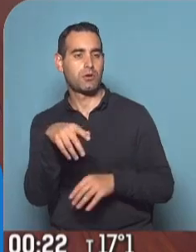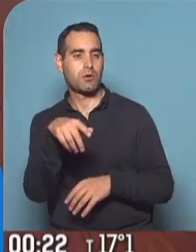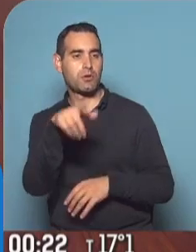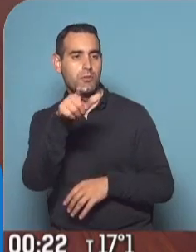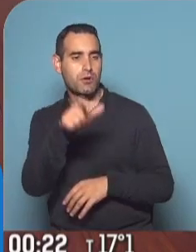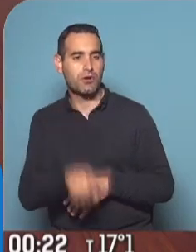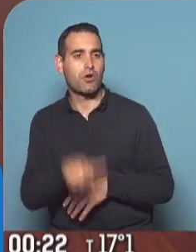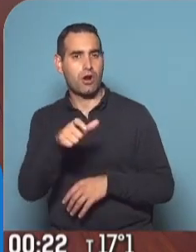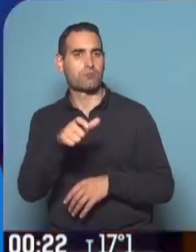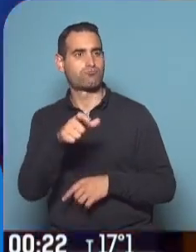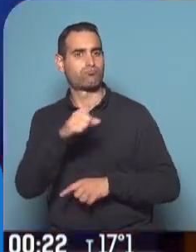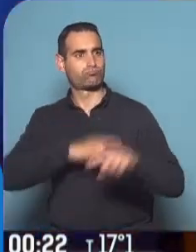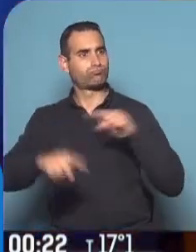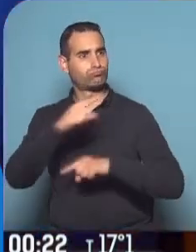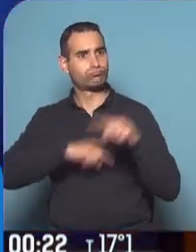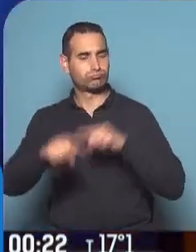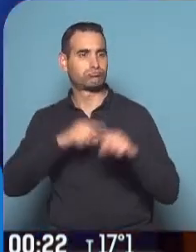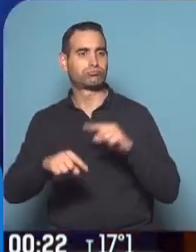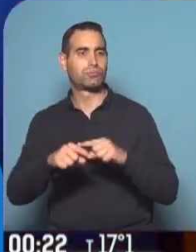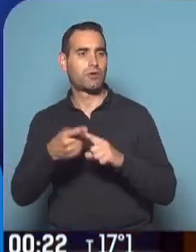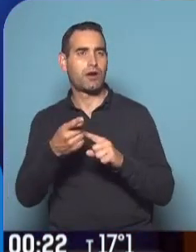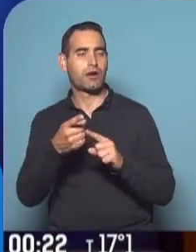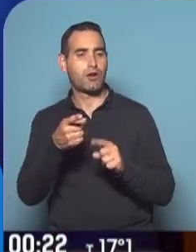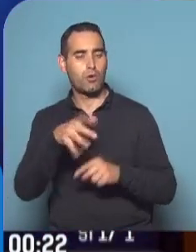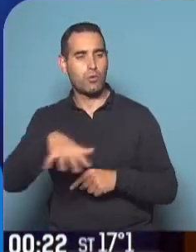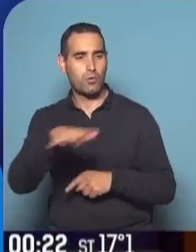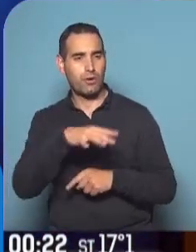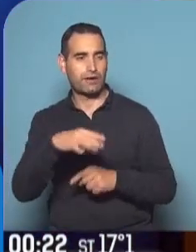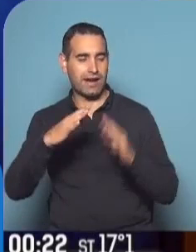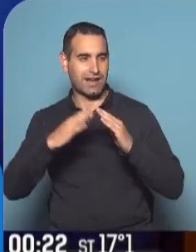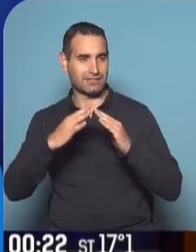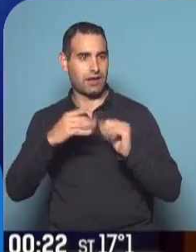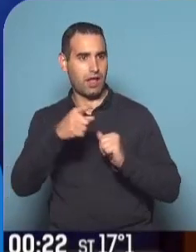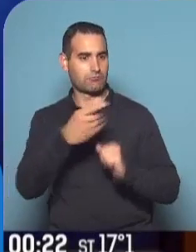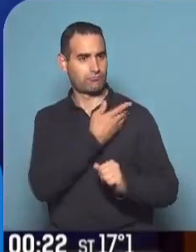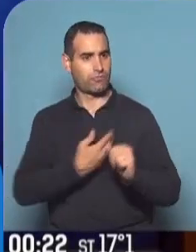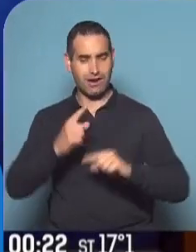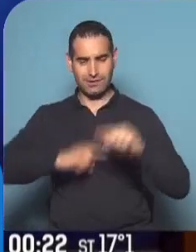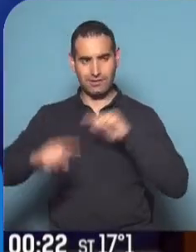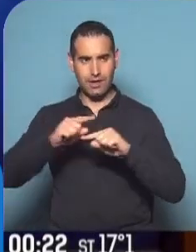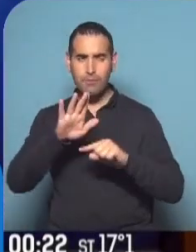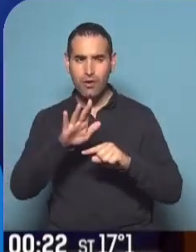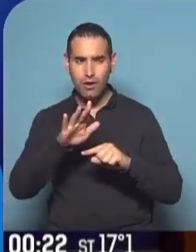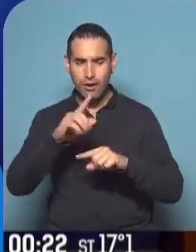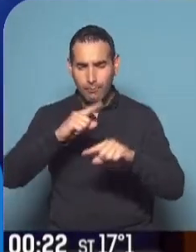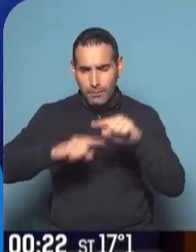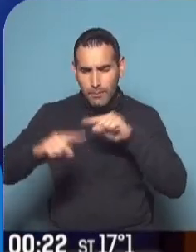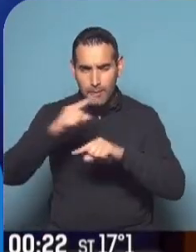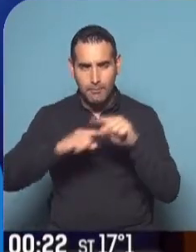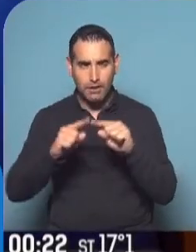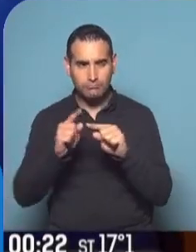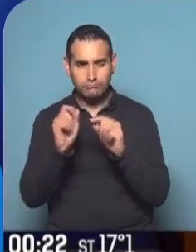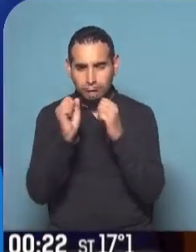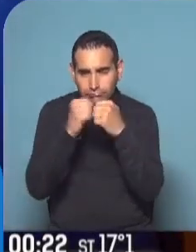destinos de la patria de la casa porque toda la novela transcurre en una casa pero en realidad quien maneja los hilos en la sombra como si fuese una